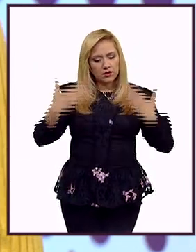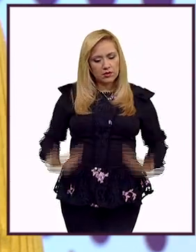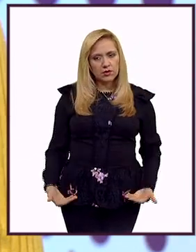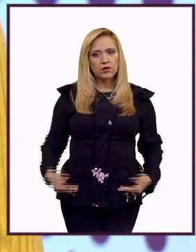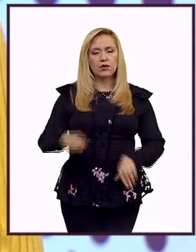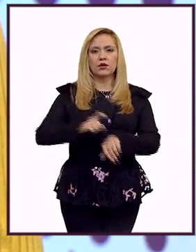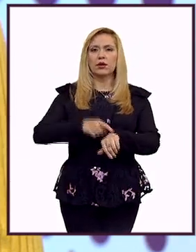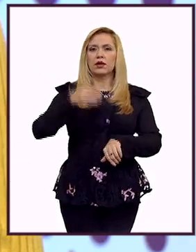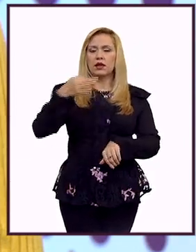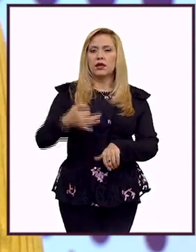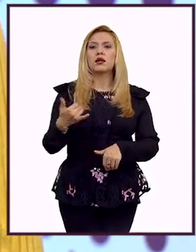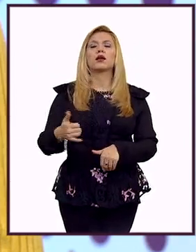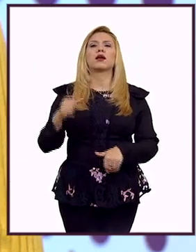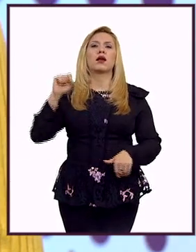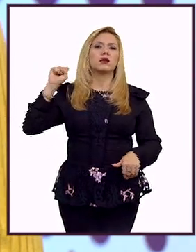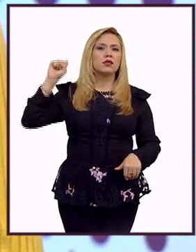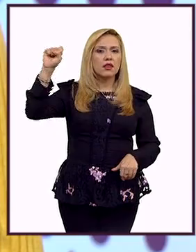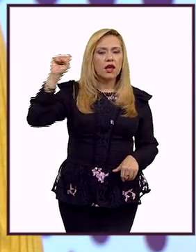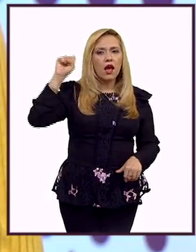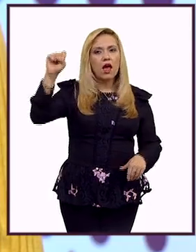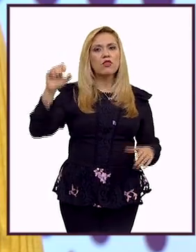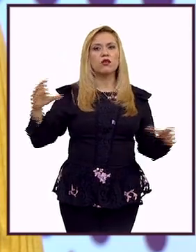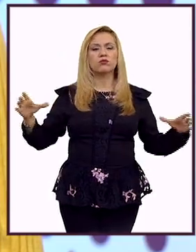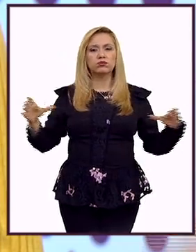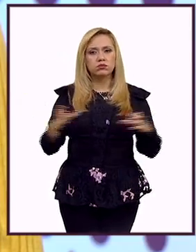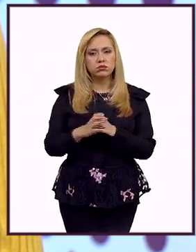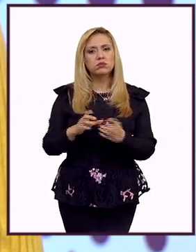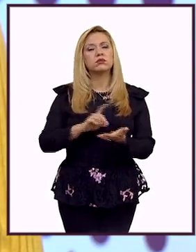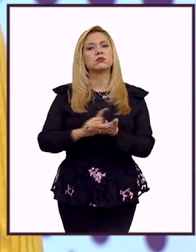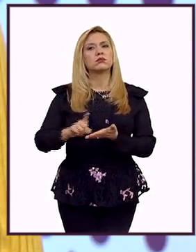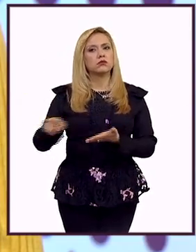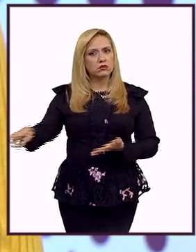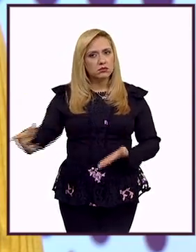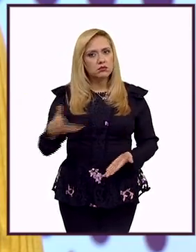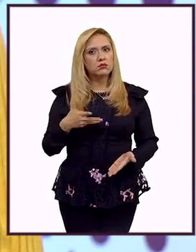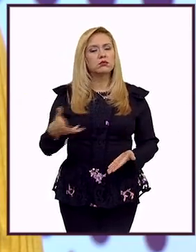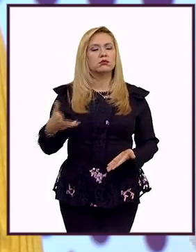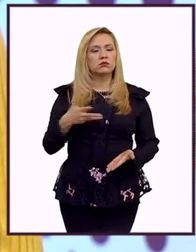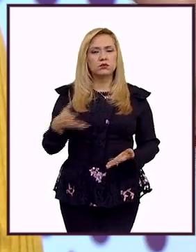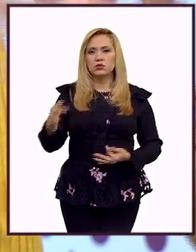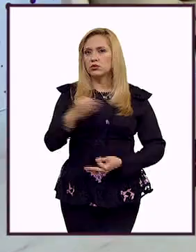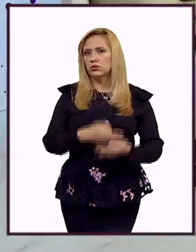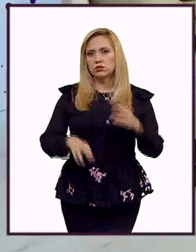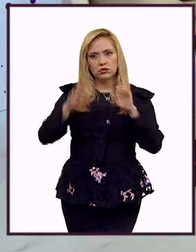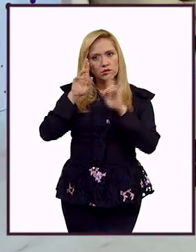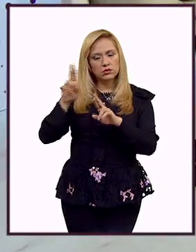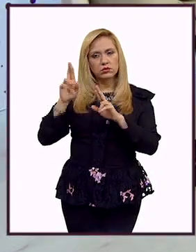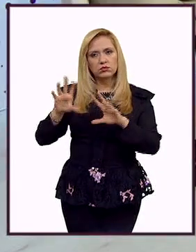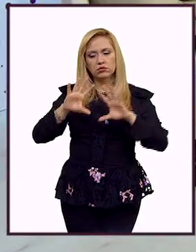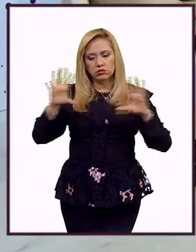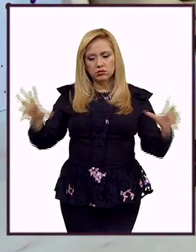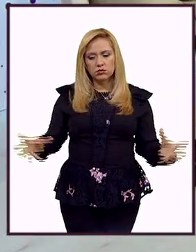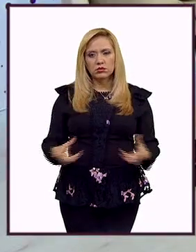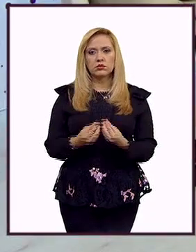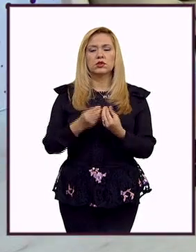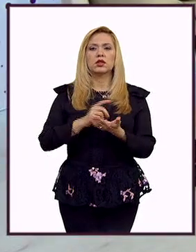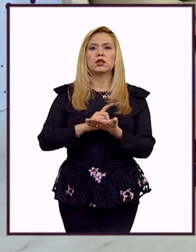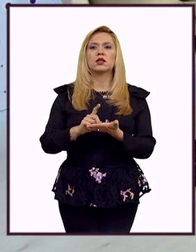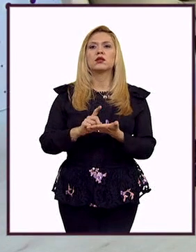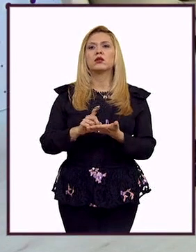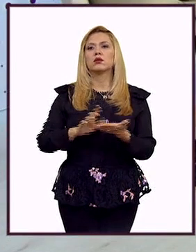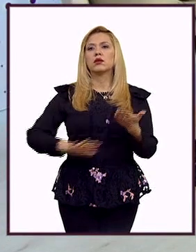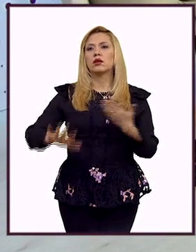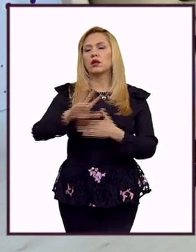de asociación sindical y la contratación colectiva de trabajo, ¿no? El optar por todo este juego de derechos que en el